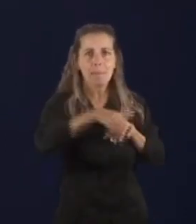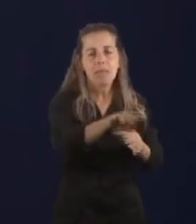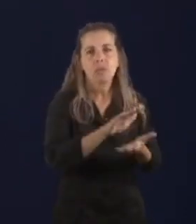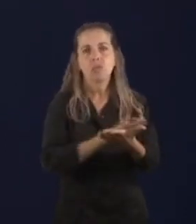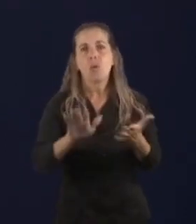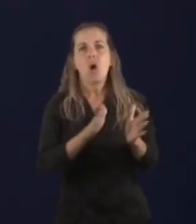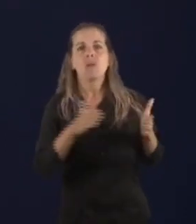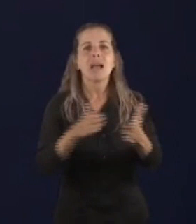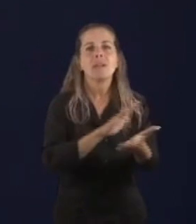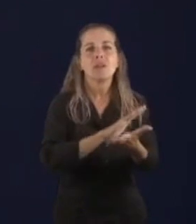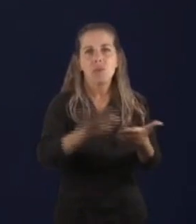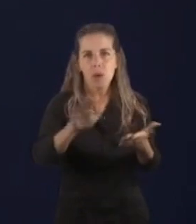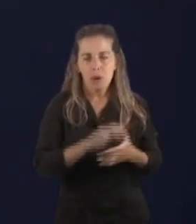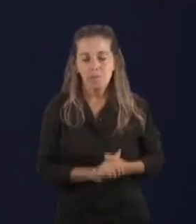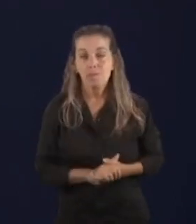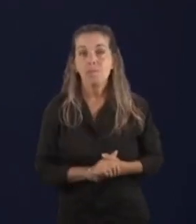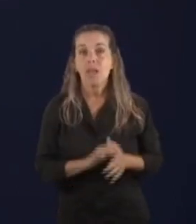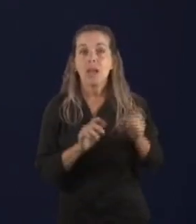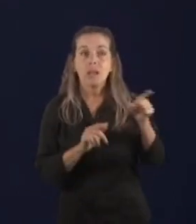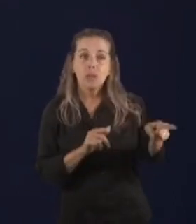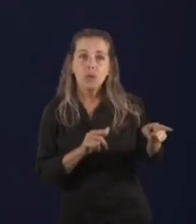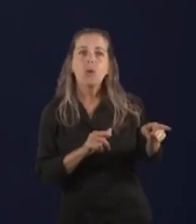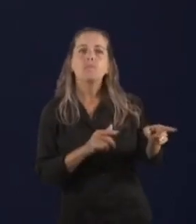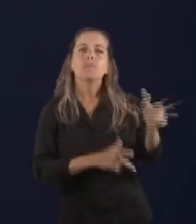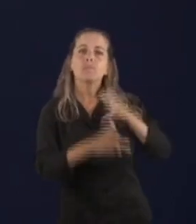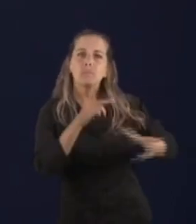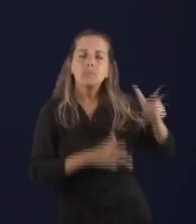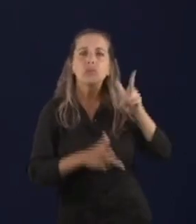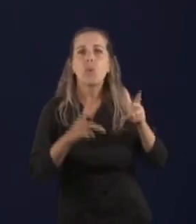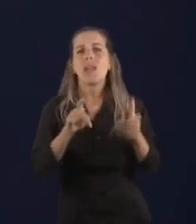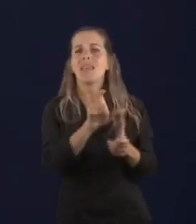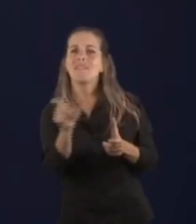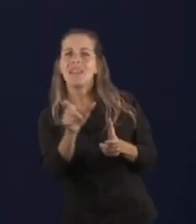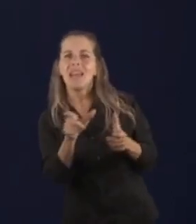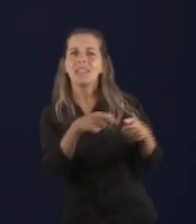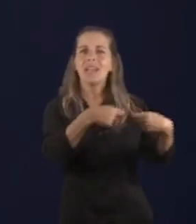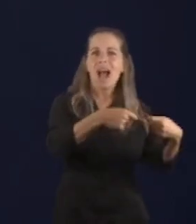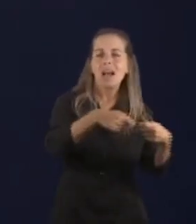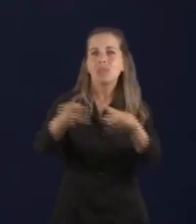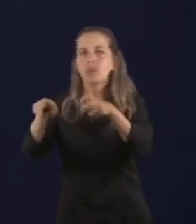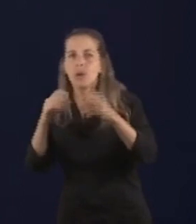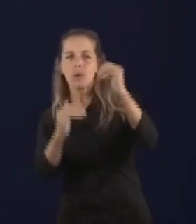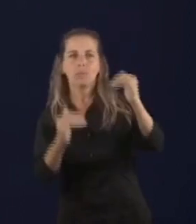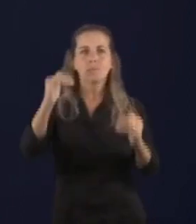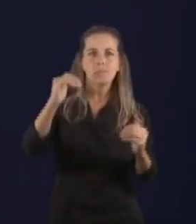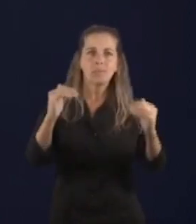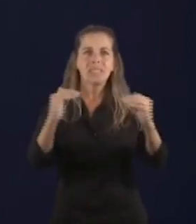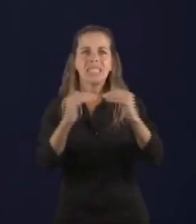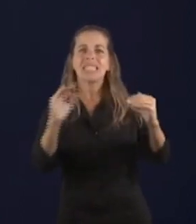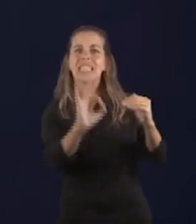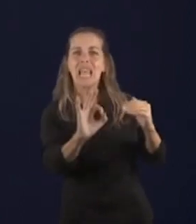eh Y en esta premisa tu comentario sobre el superavit y sobre los datos que se conocieron el viernes